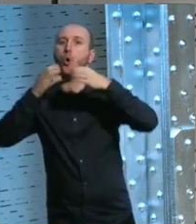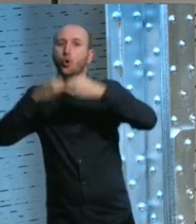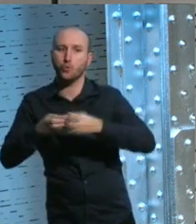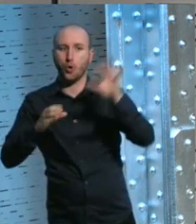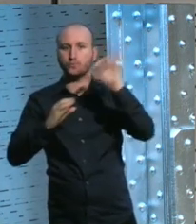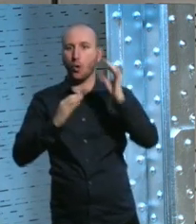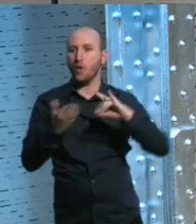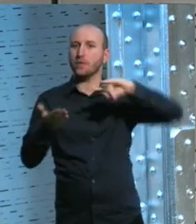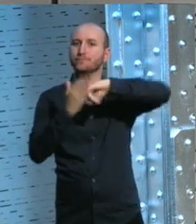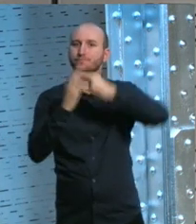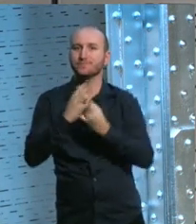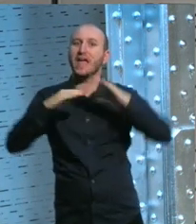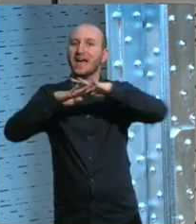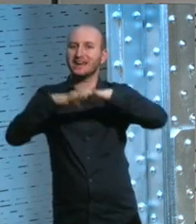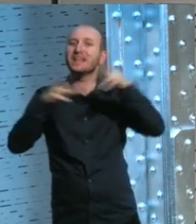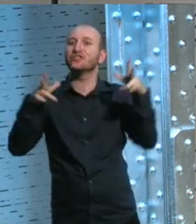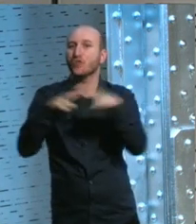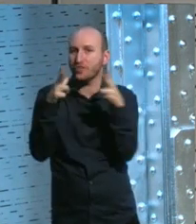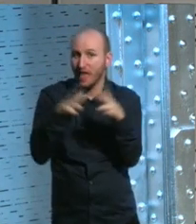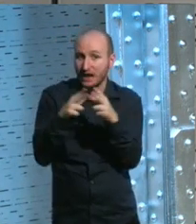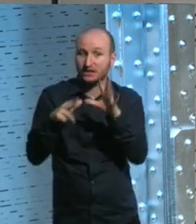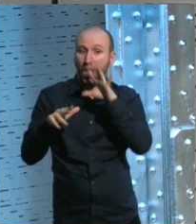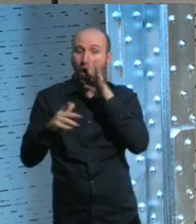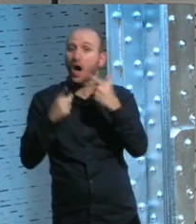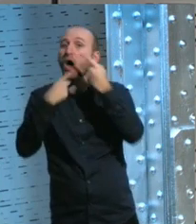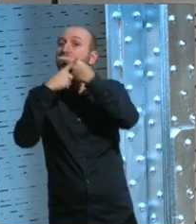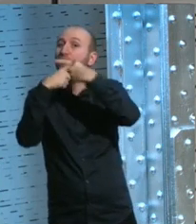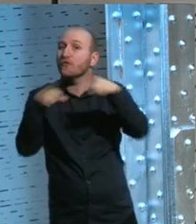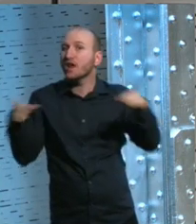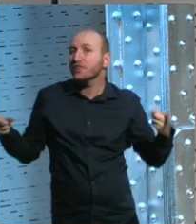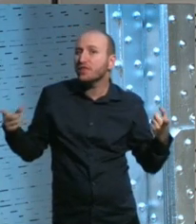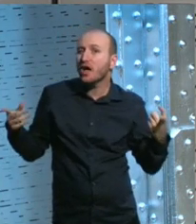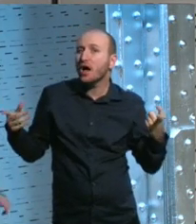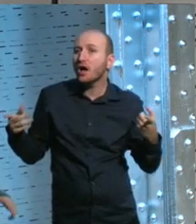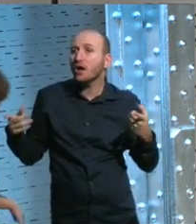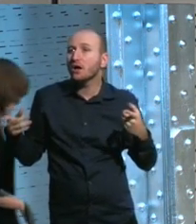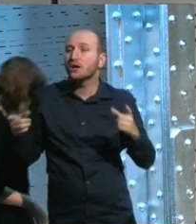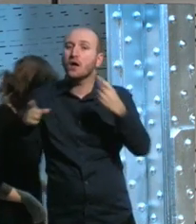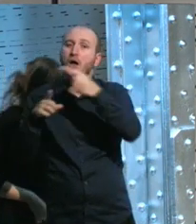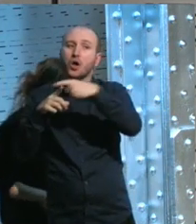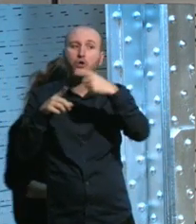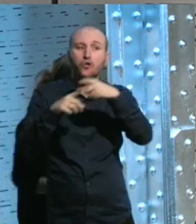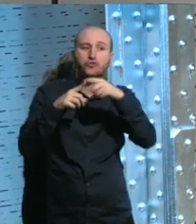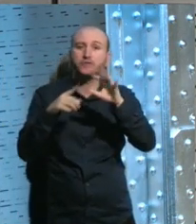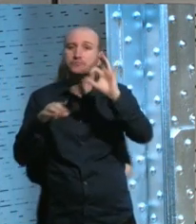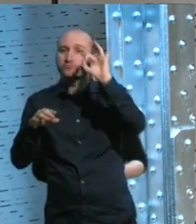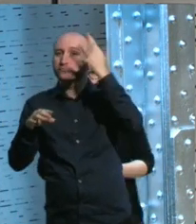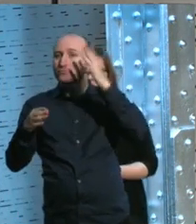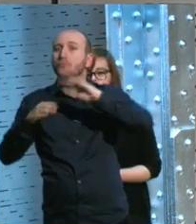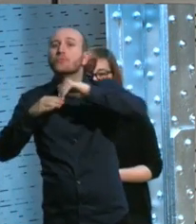medios sociales, de redes sociales. ¿Y cuál es la diferencia en lo abstracto? ¿Qué es lo que hay que